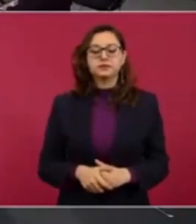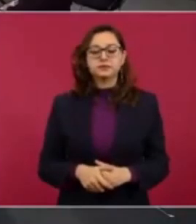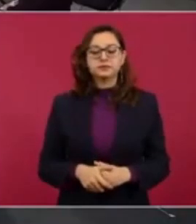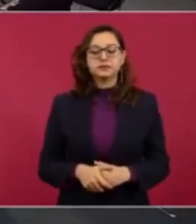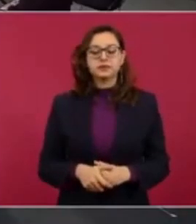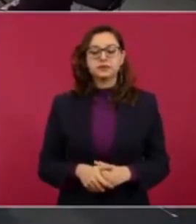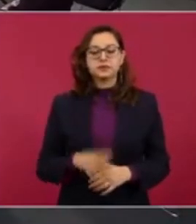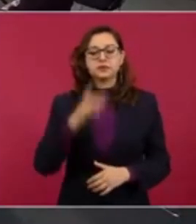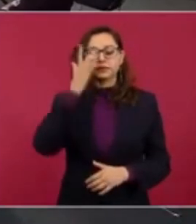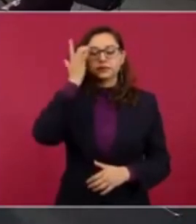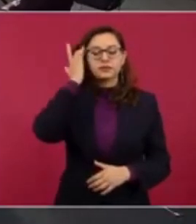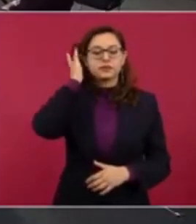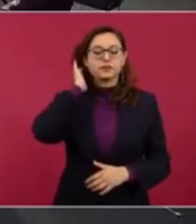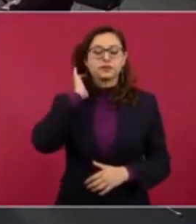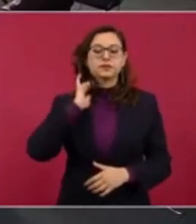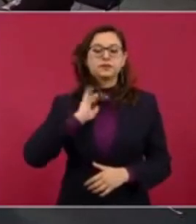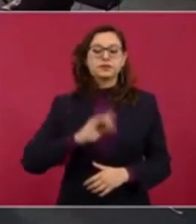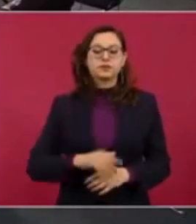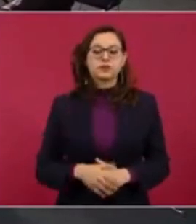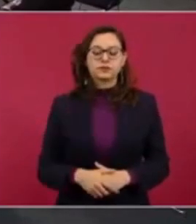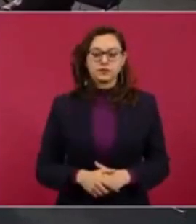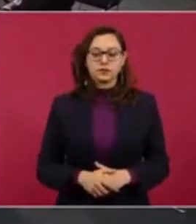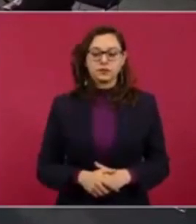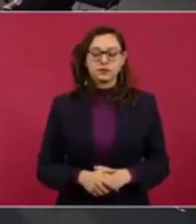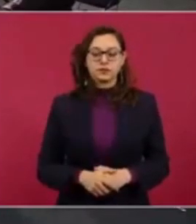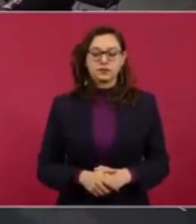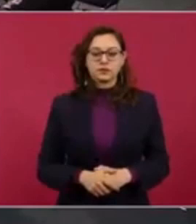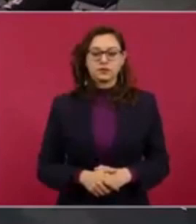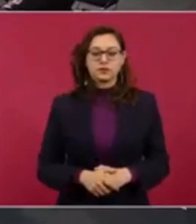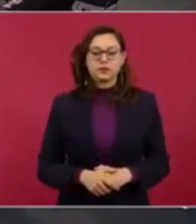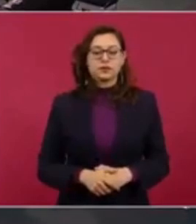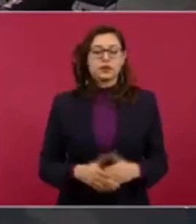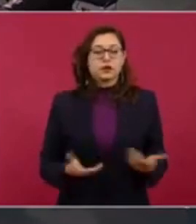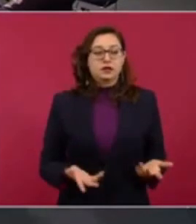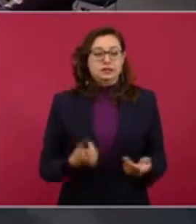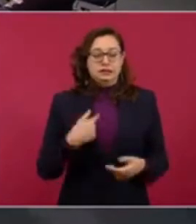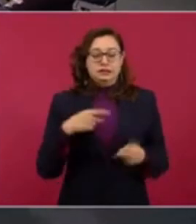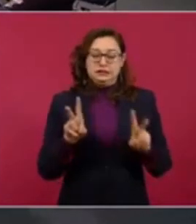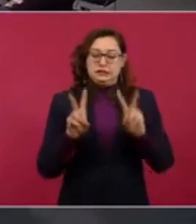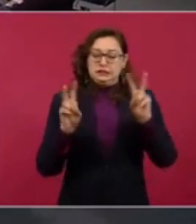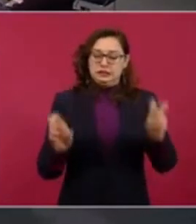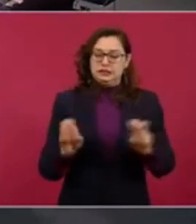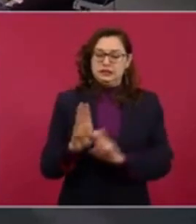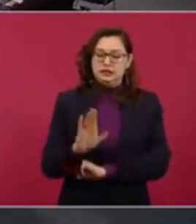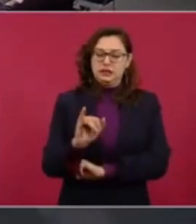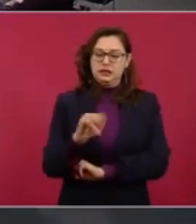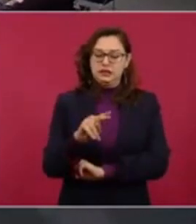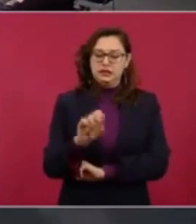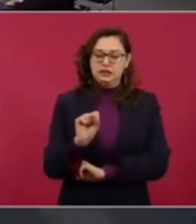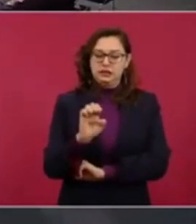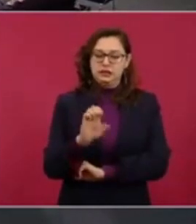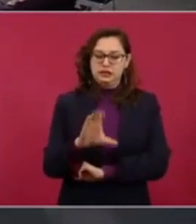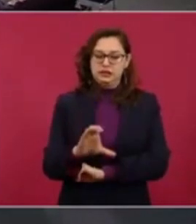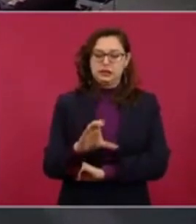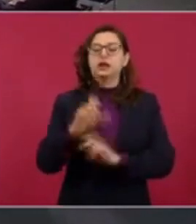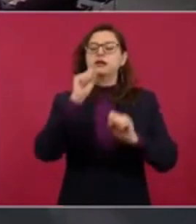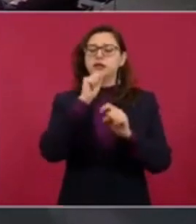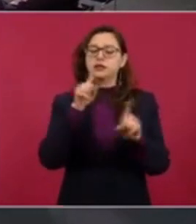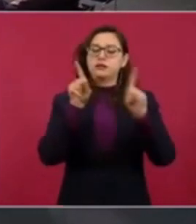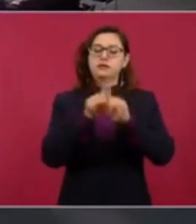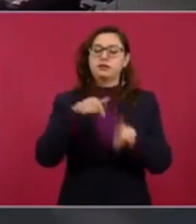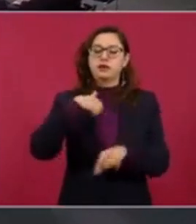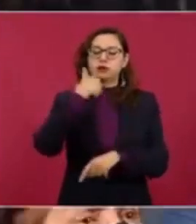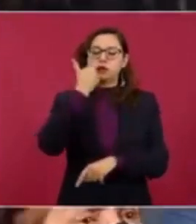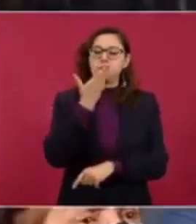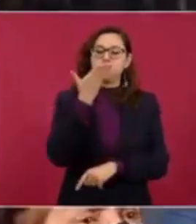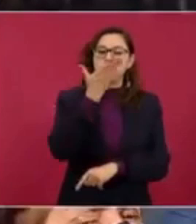Presidente, mire, ahorita habla, que estaba usted hablando de temas de bienestar, también le hago otra petición por parte de los beneficiarios